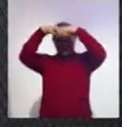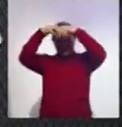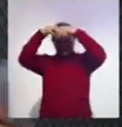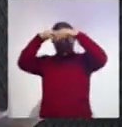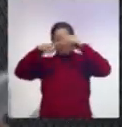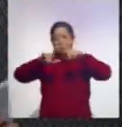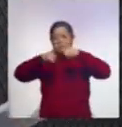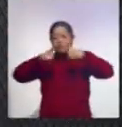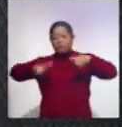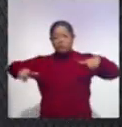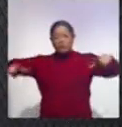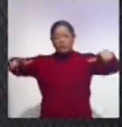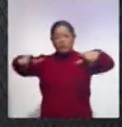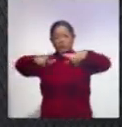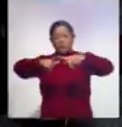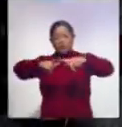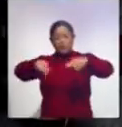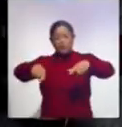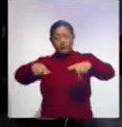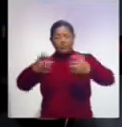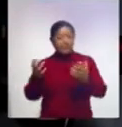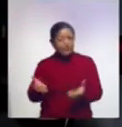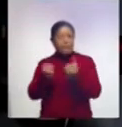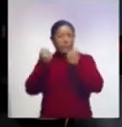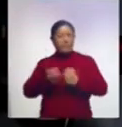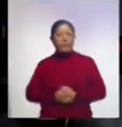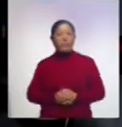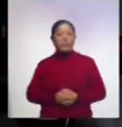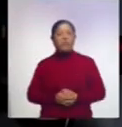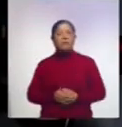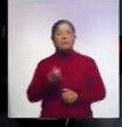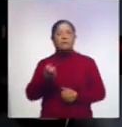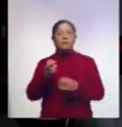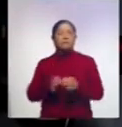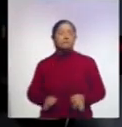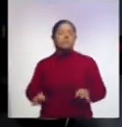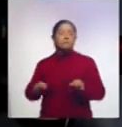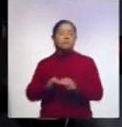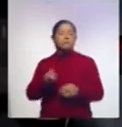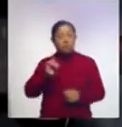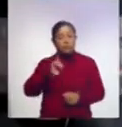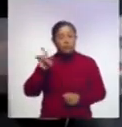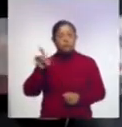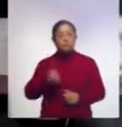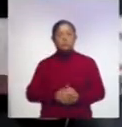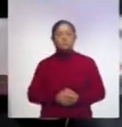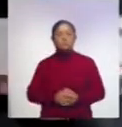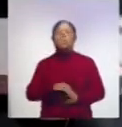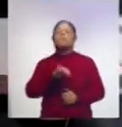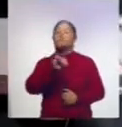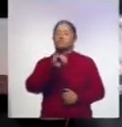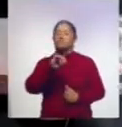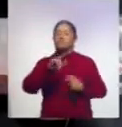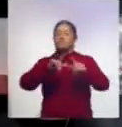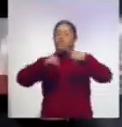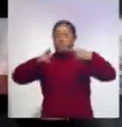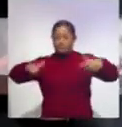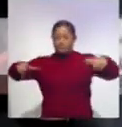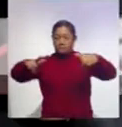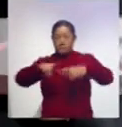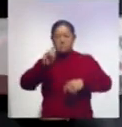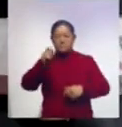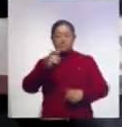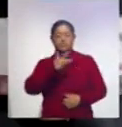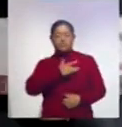es emblemática en aquella región, ¿no? Claro que sí. La laguna nosotros, la organización, la consideramos como el corazón